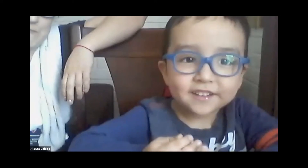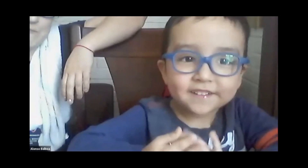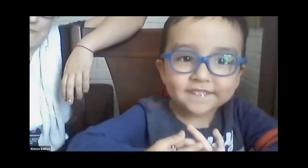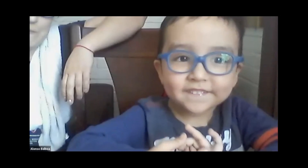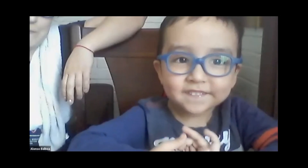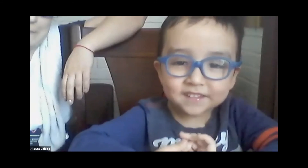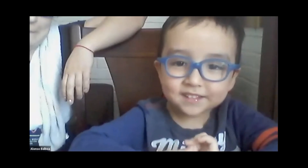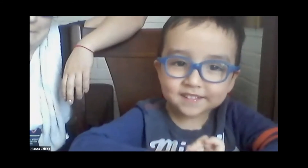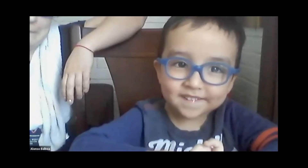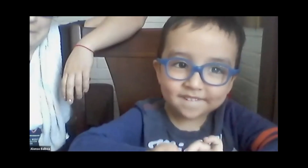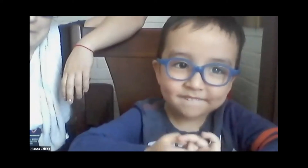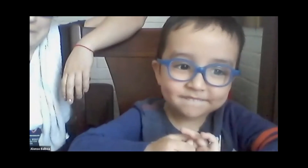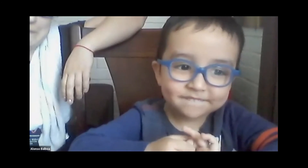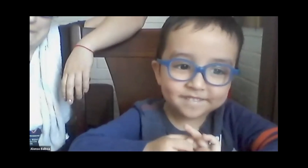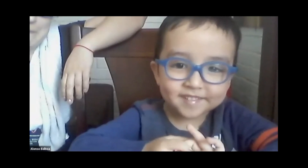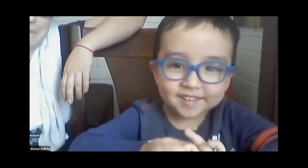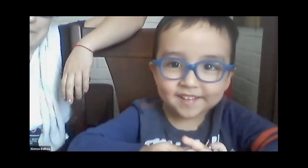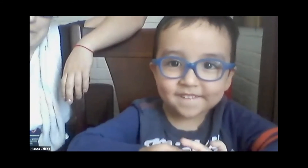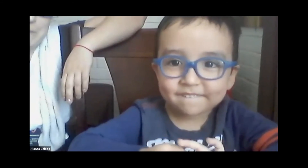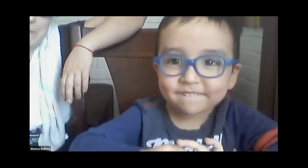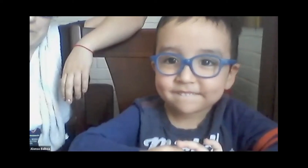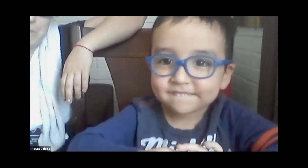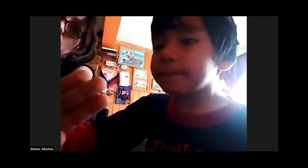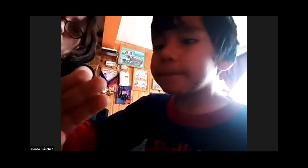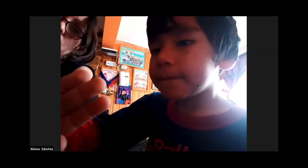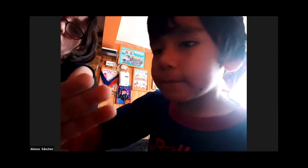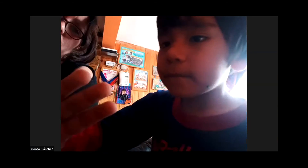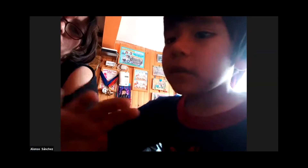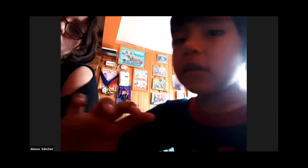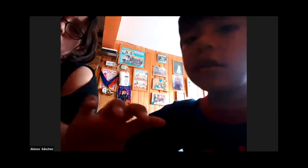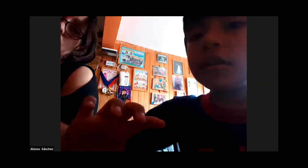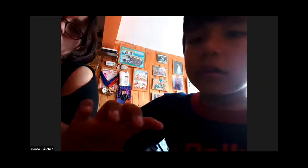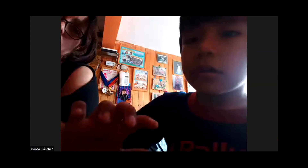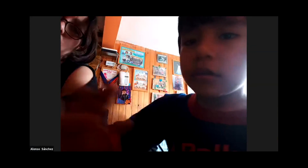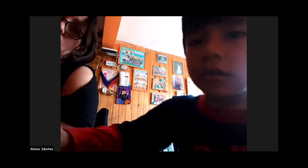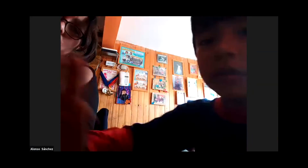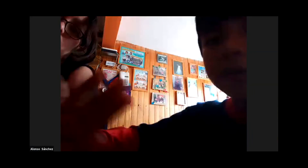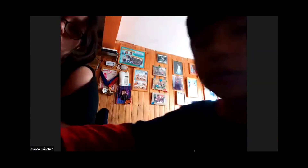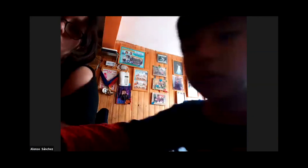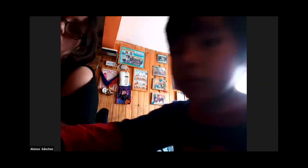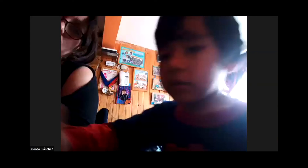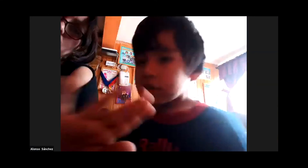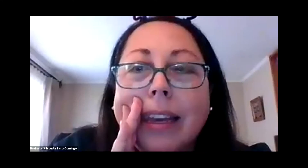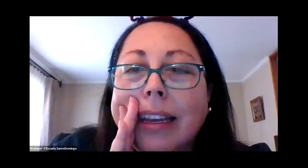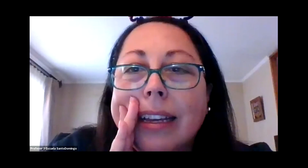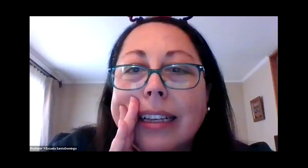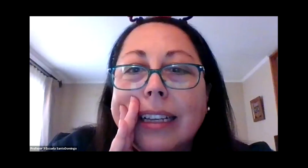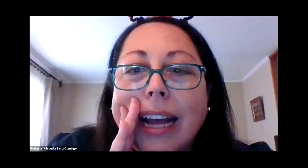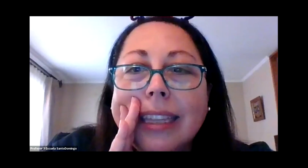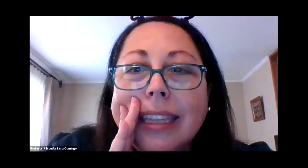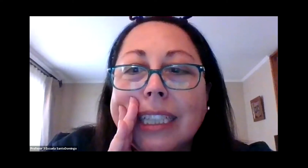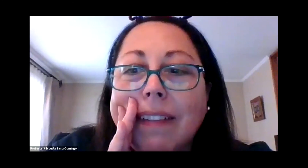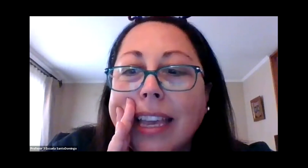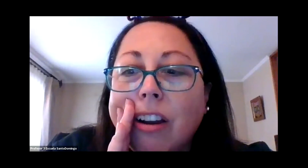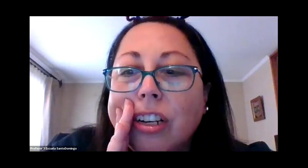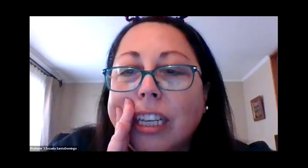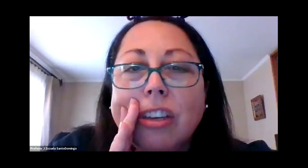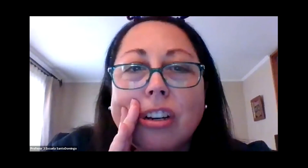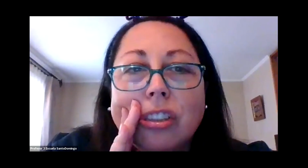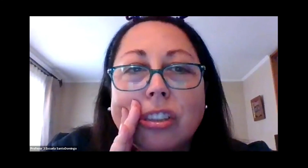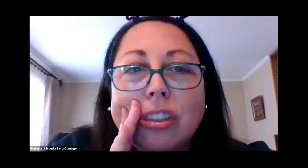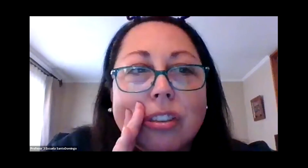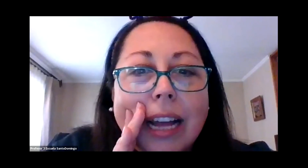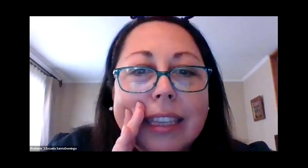¿Cierto? Sí. Muchas gracias, no. Niños. Chao. Oye, tía Raquel, tía Tania. No.